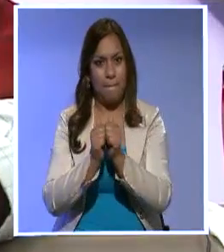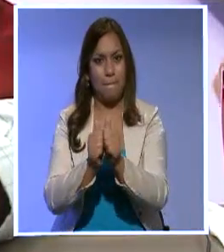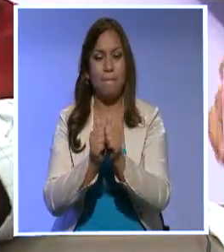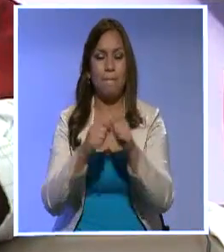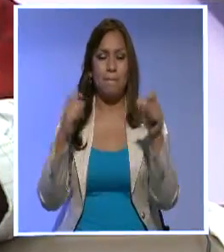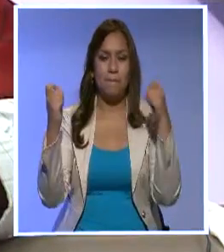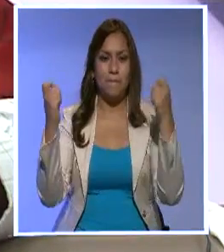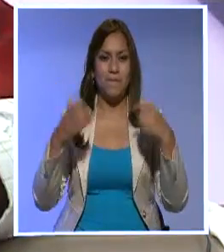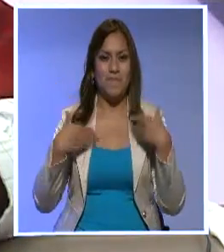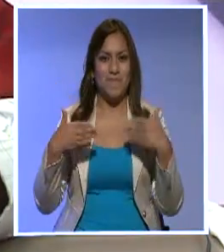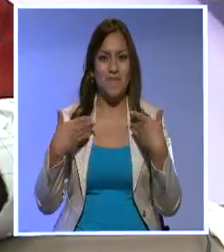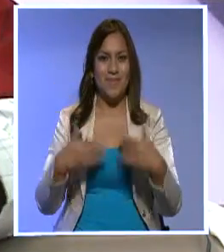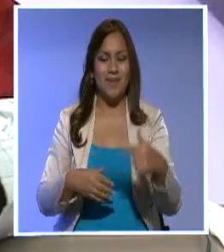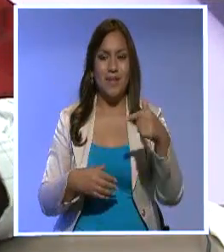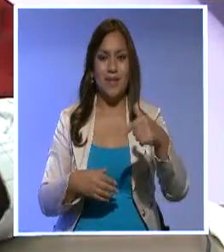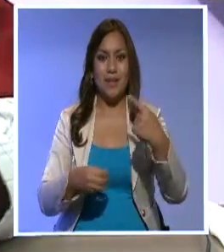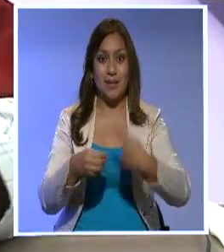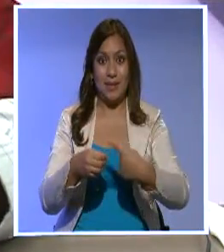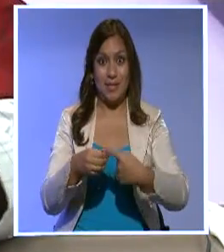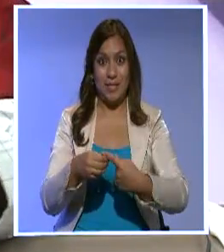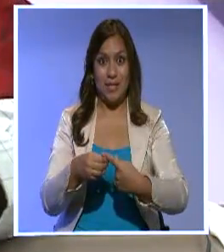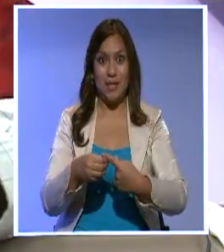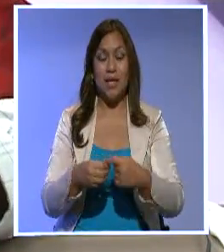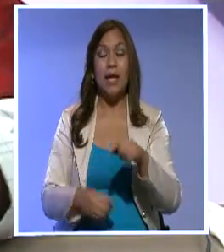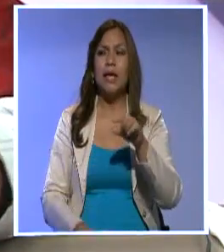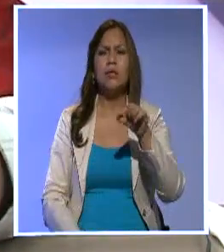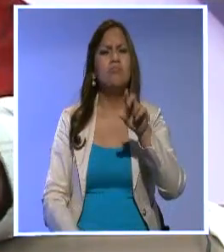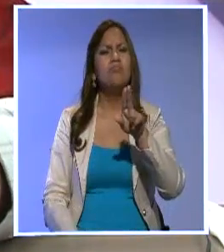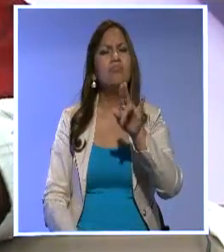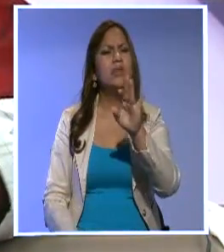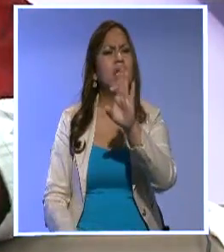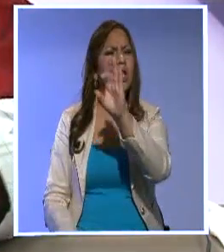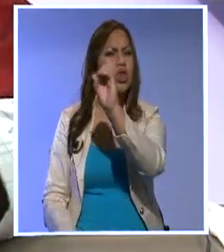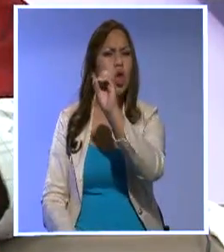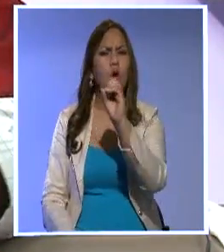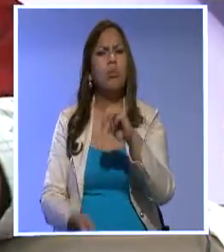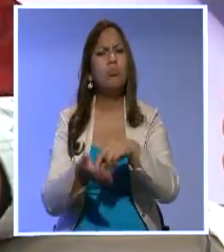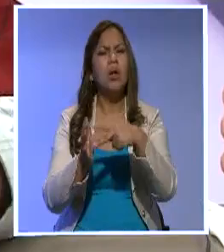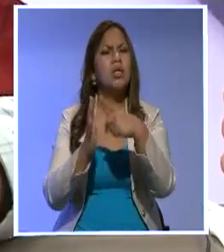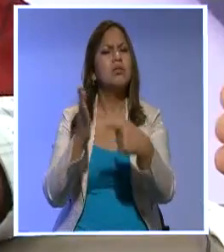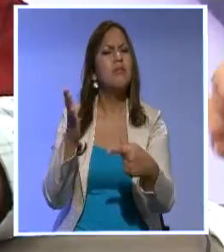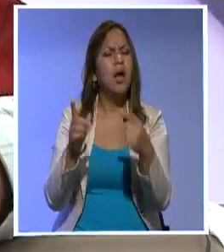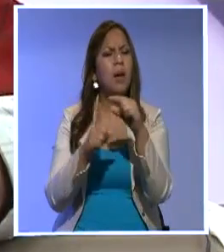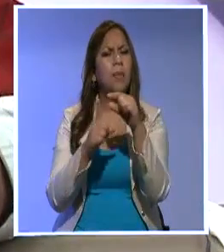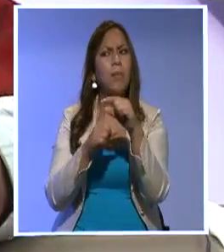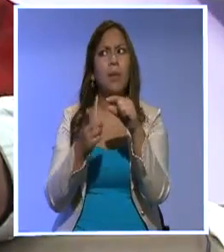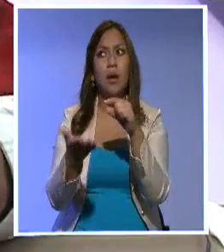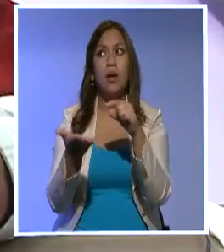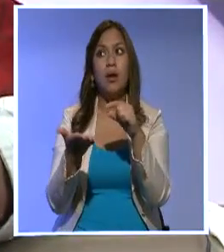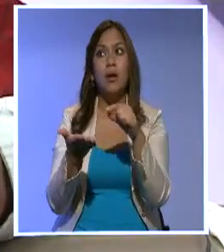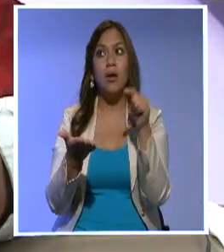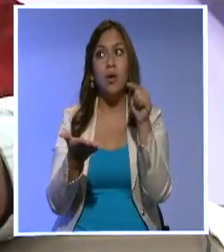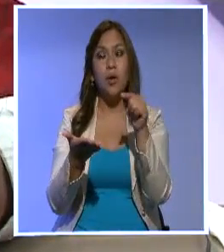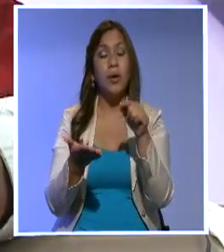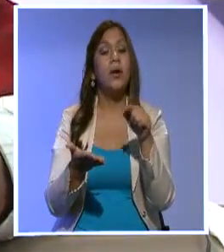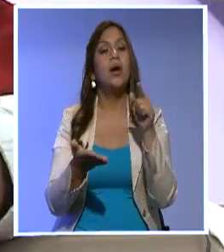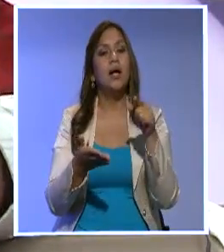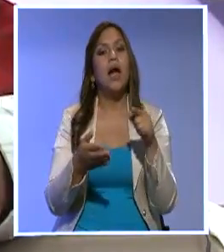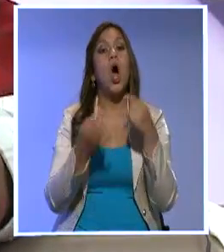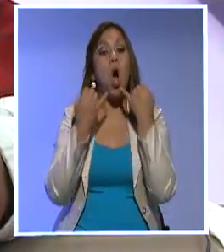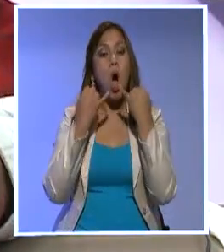las ciudades de quito a la mitad del mundo la palabra en sí quito les viene s de la gran nación kit